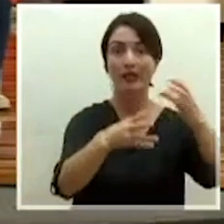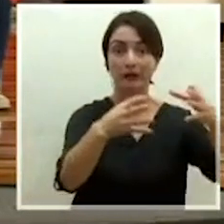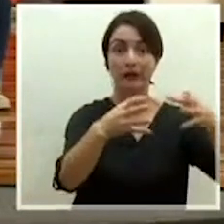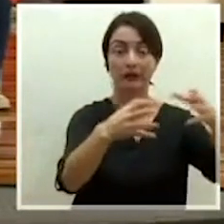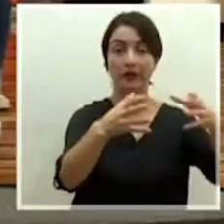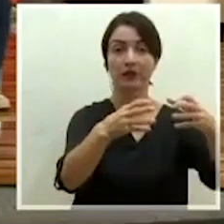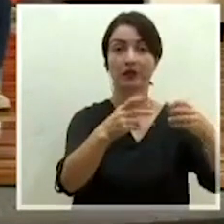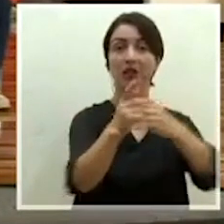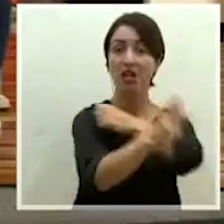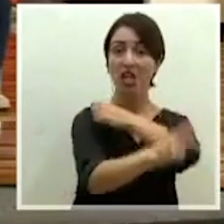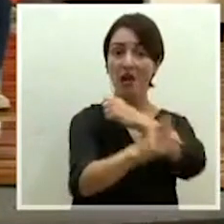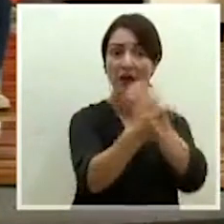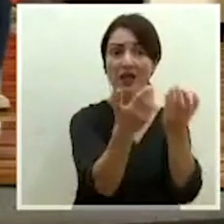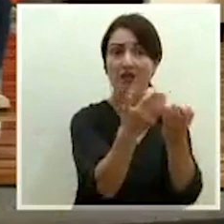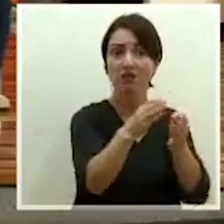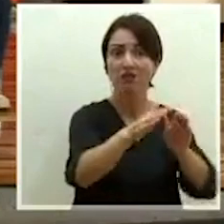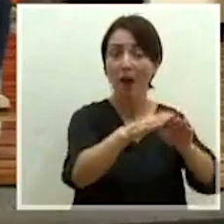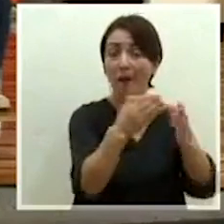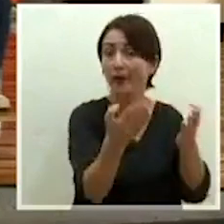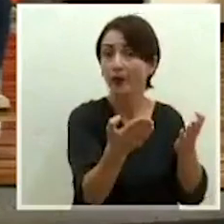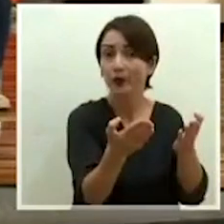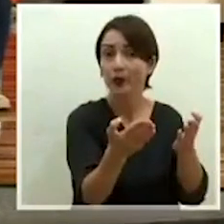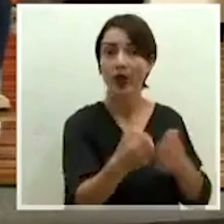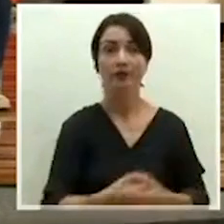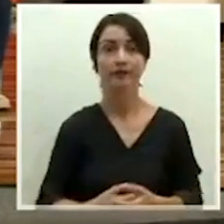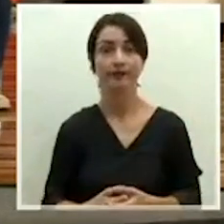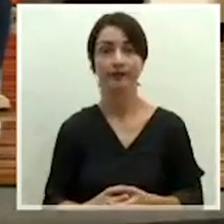se le da apertura.